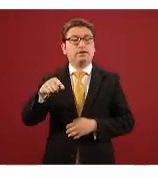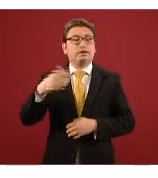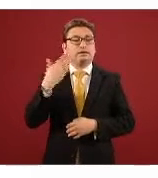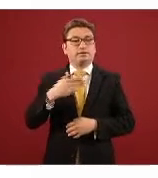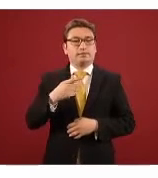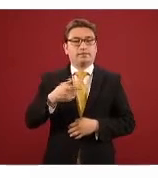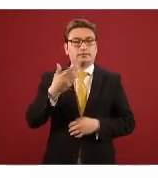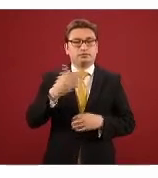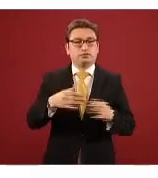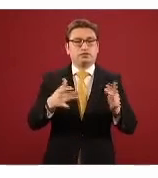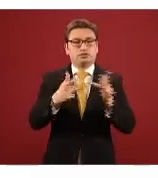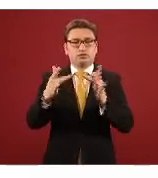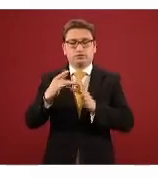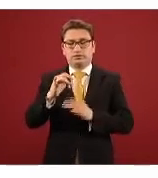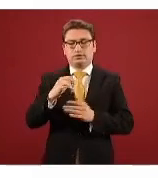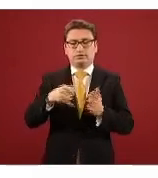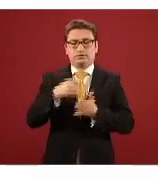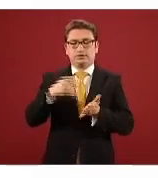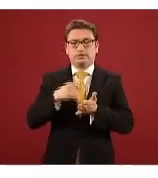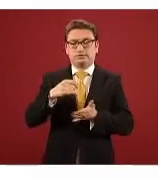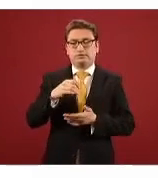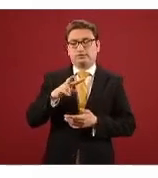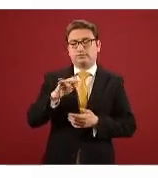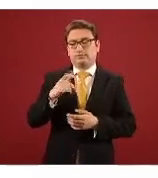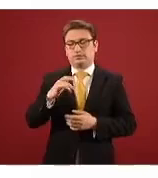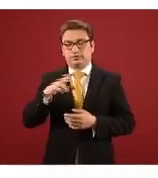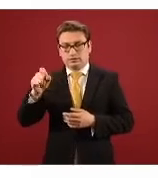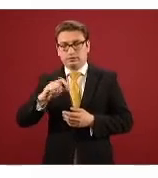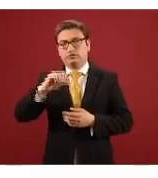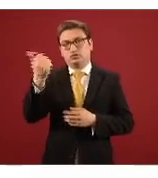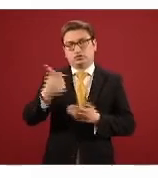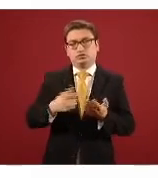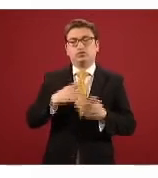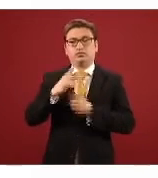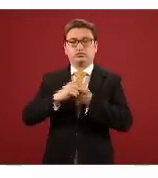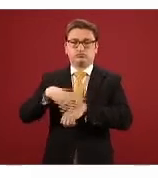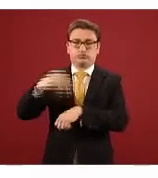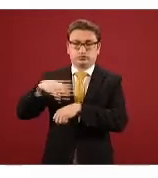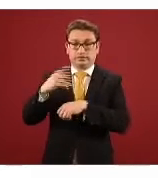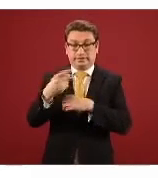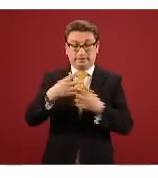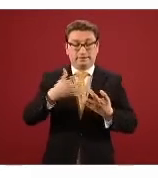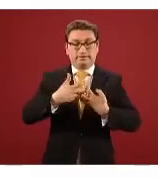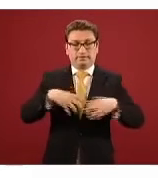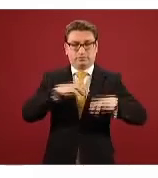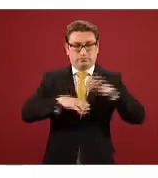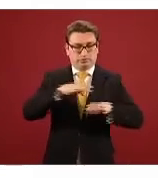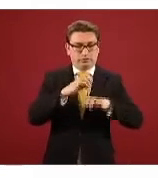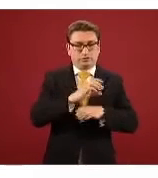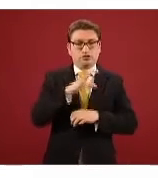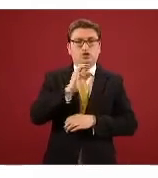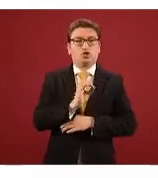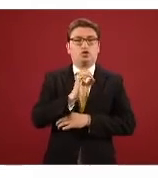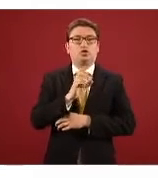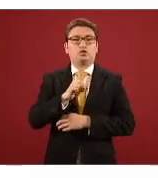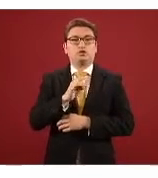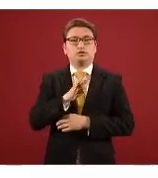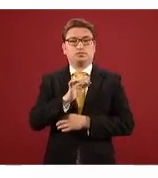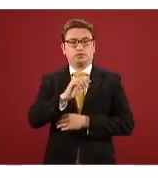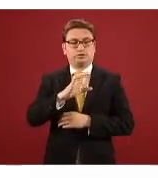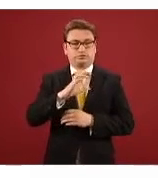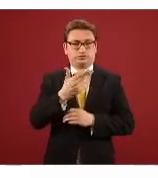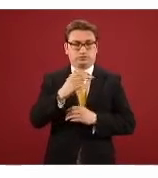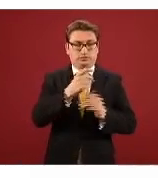primero en Islas Vírgenes y después en Suiza. Estas empresas recibían los recursos tanto de Odebrecht como de Altos Hornos de México y